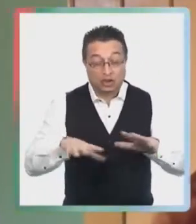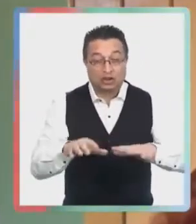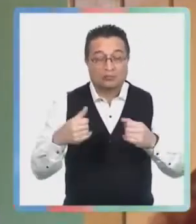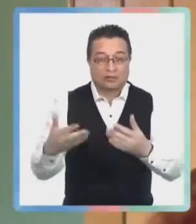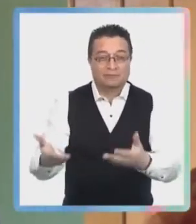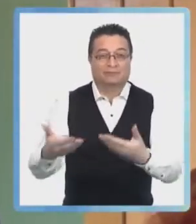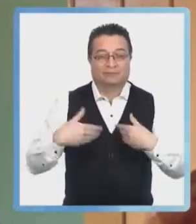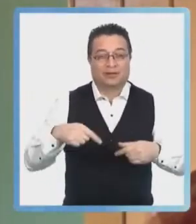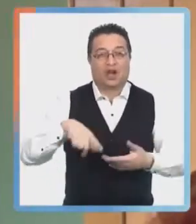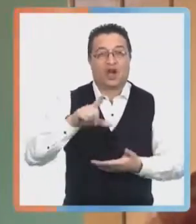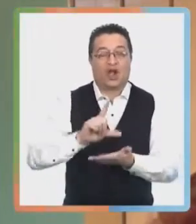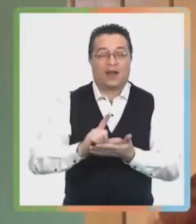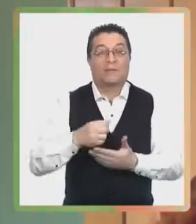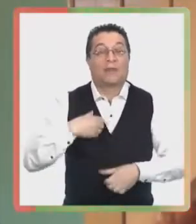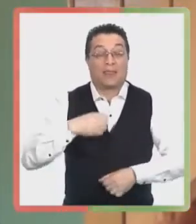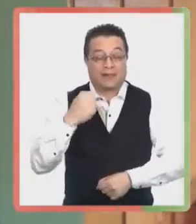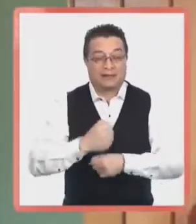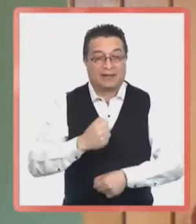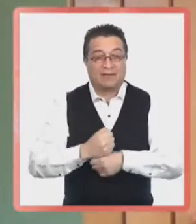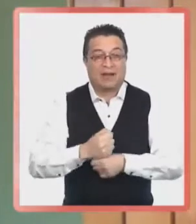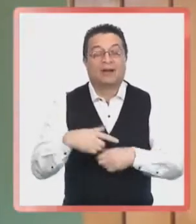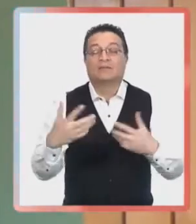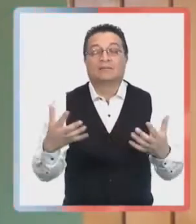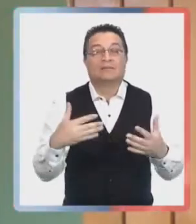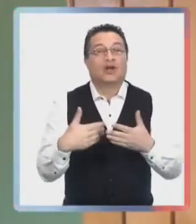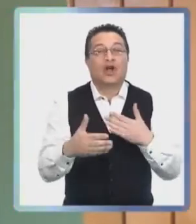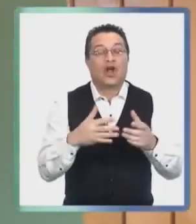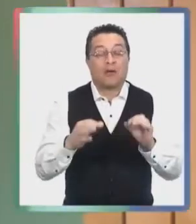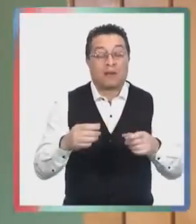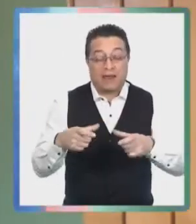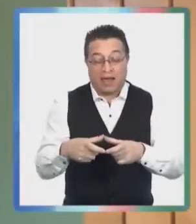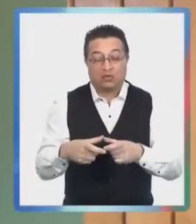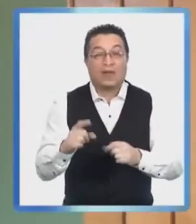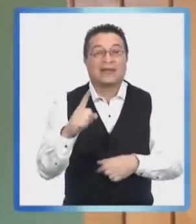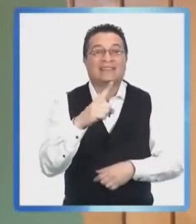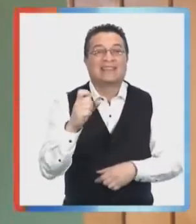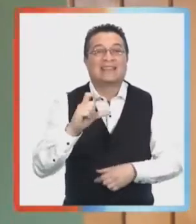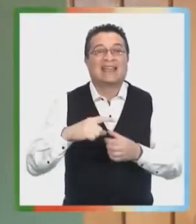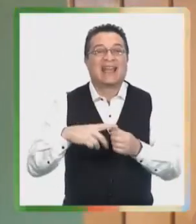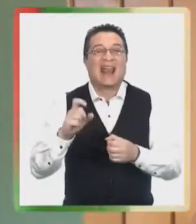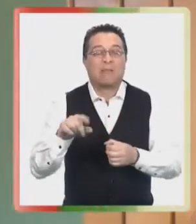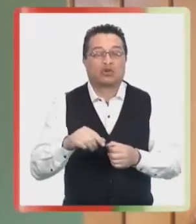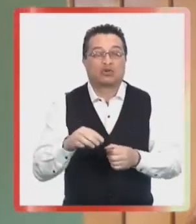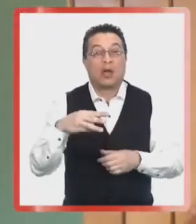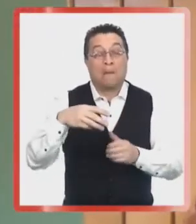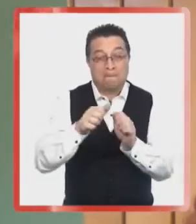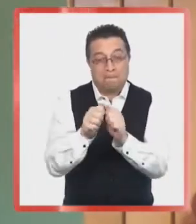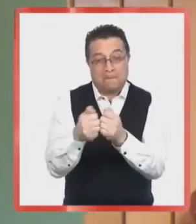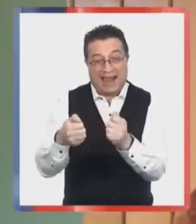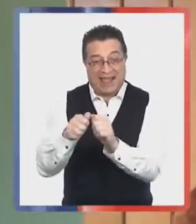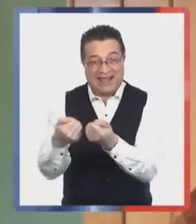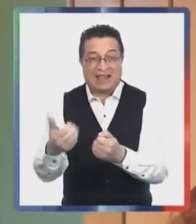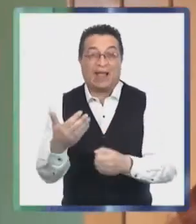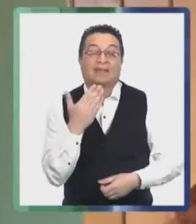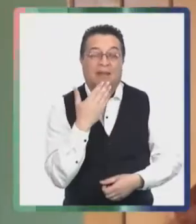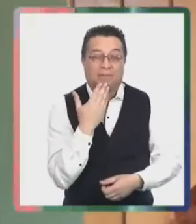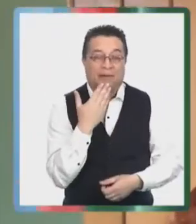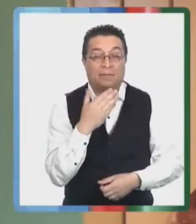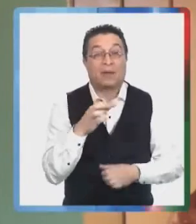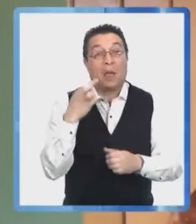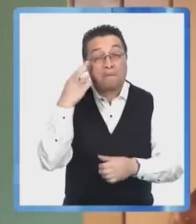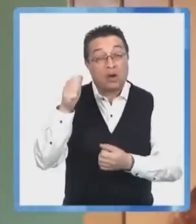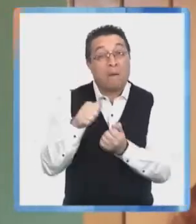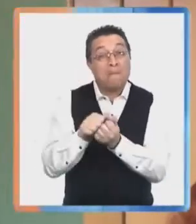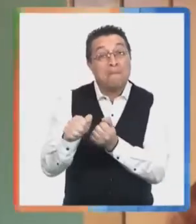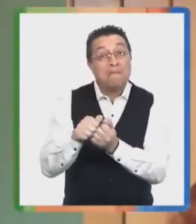esos productos los que traigamos a este local. Trabajamos lo común, ¿cierto? La yuya de 100 gramos, marraqueta también, pero